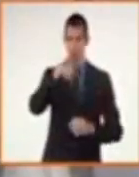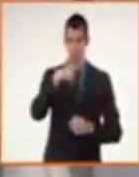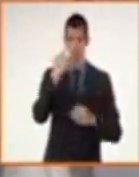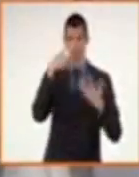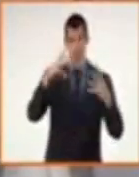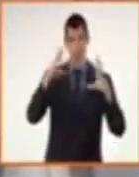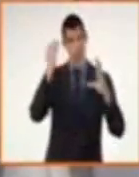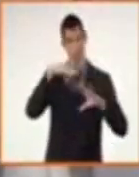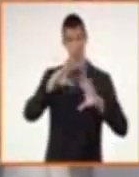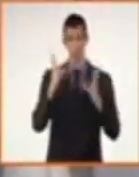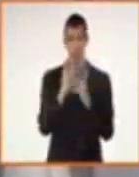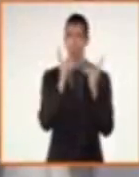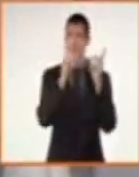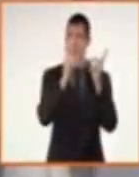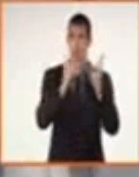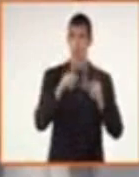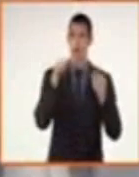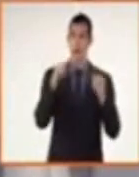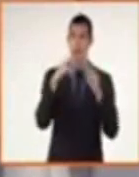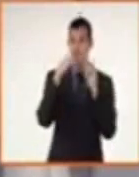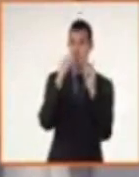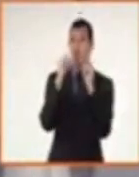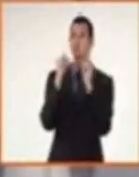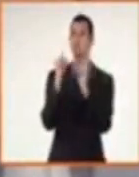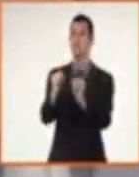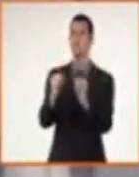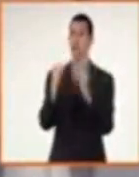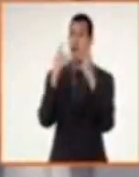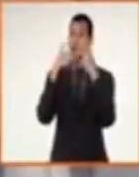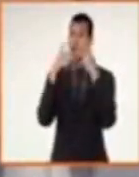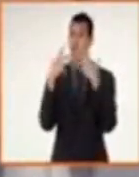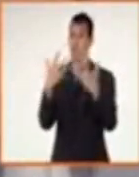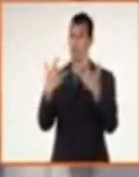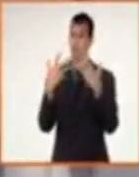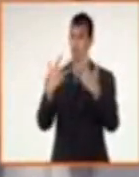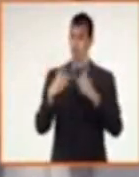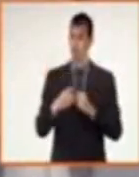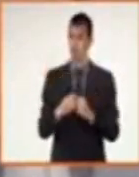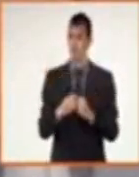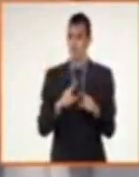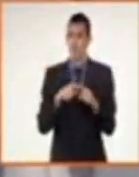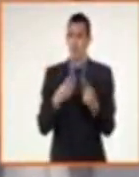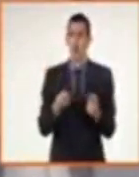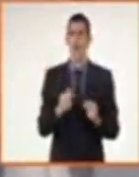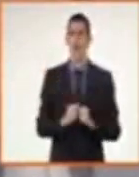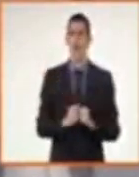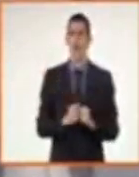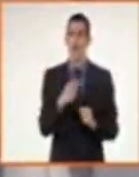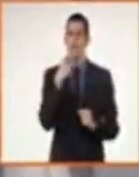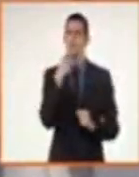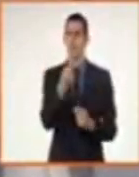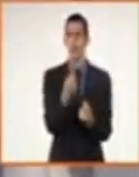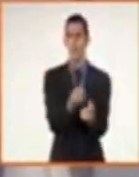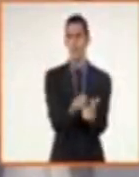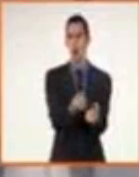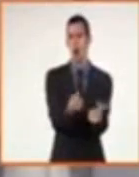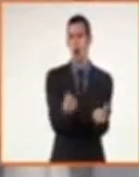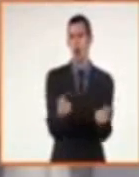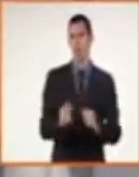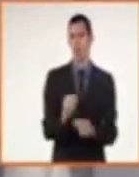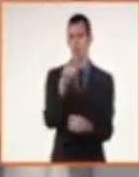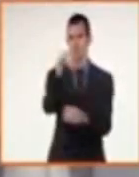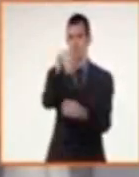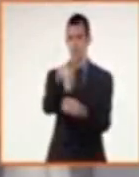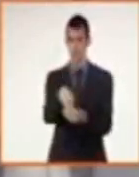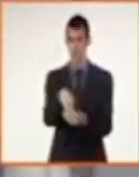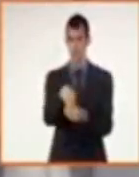país que tiene parte de su población en los Estados Unidos, diciendo que el parol humanitario, que quien votara en estas elecciones no